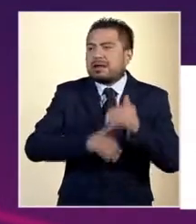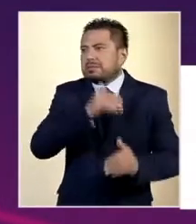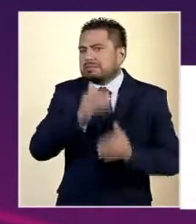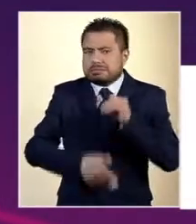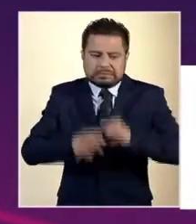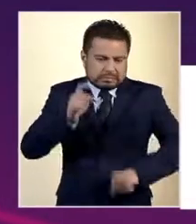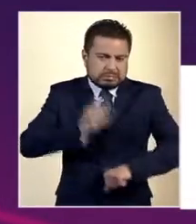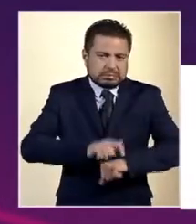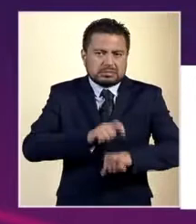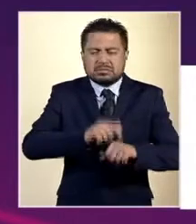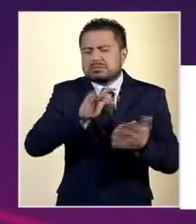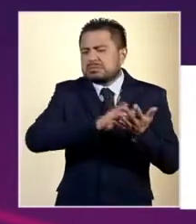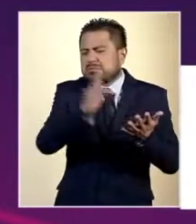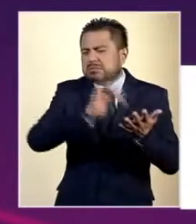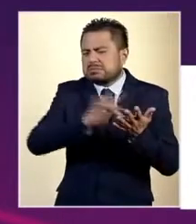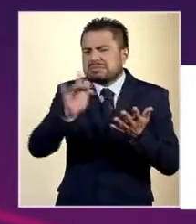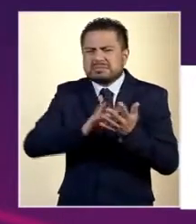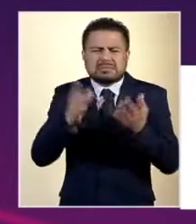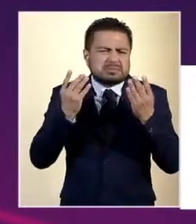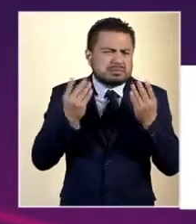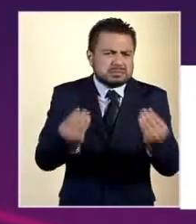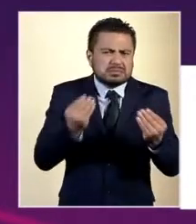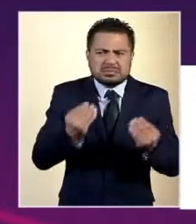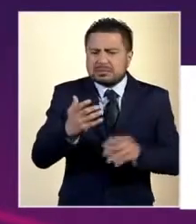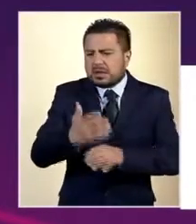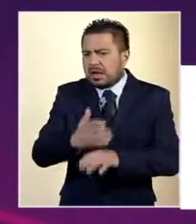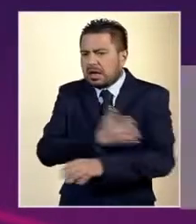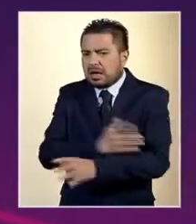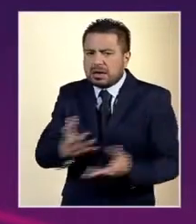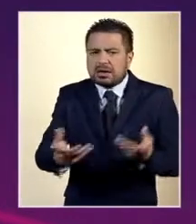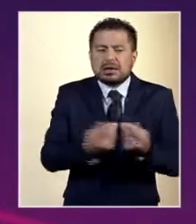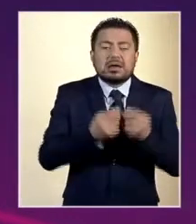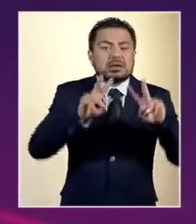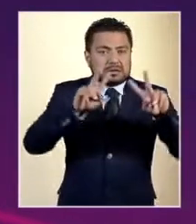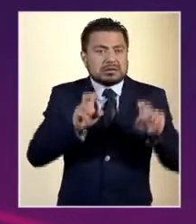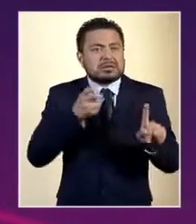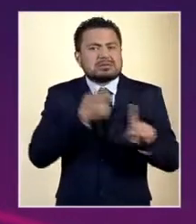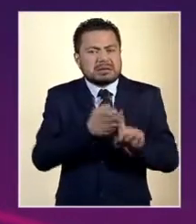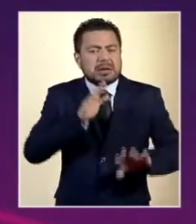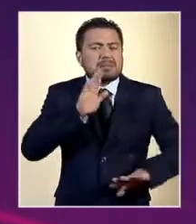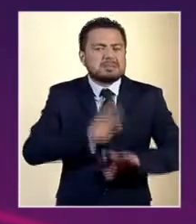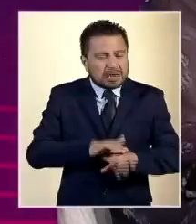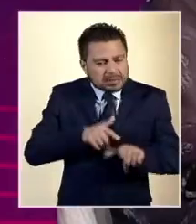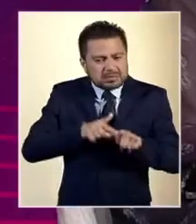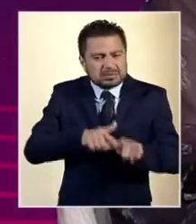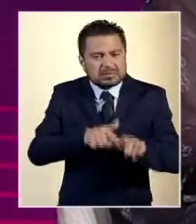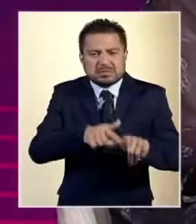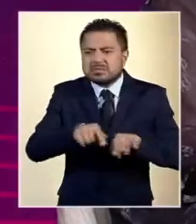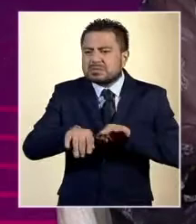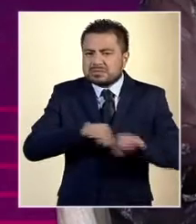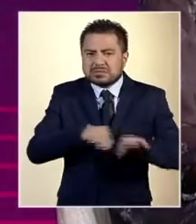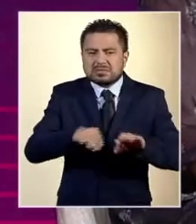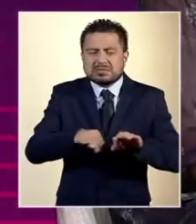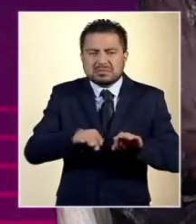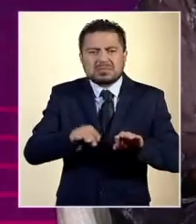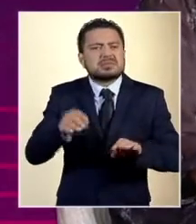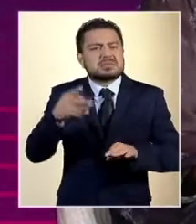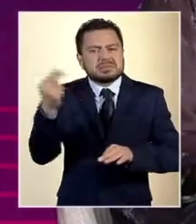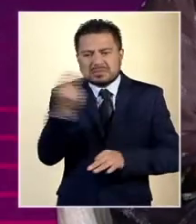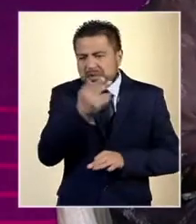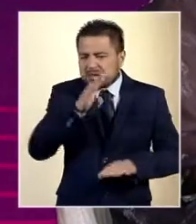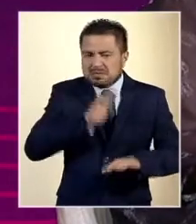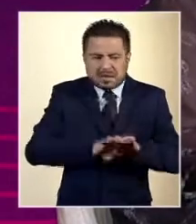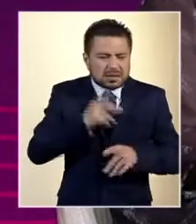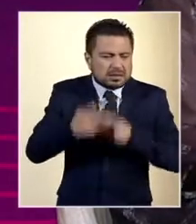el tiempo. Les agradezco muchísimo su presencia. Sin duda es un tema que tenemos que seguir trabajando, tenemos que